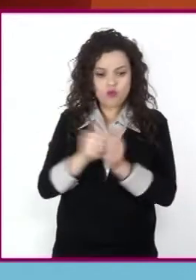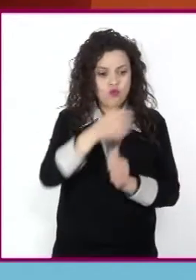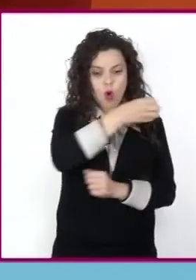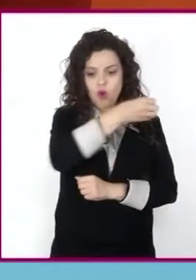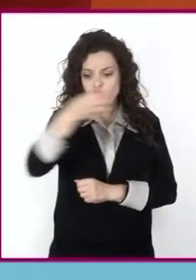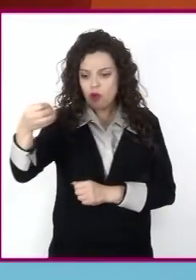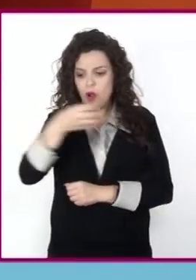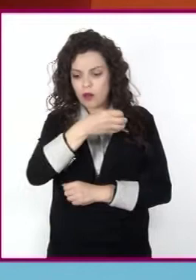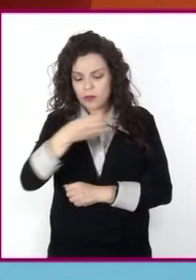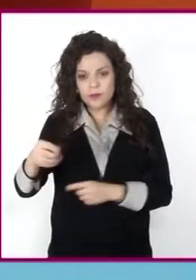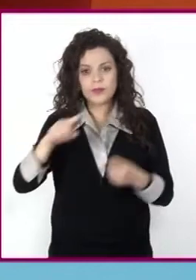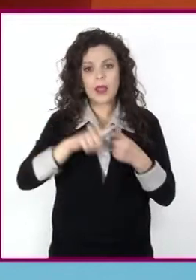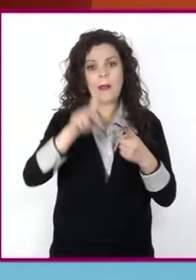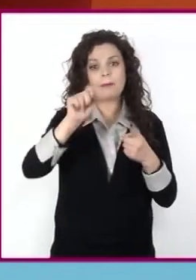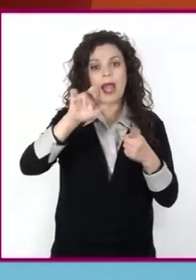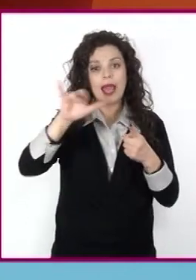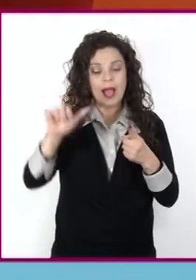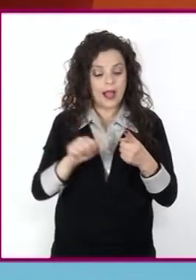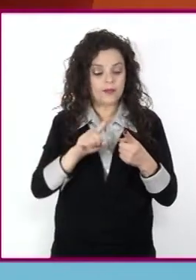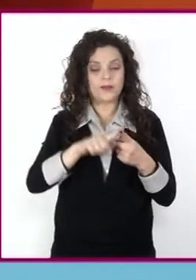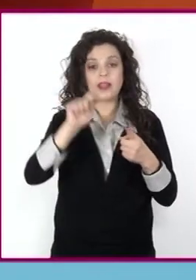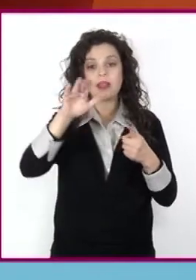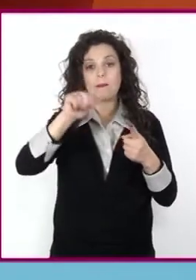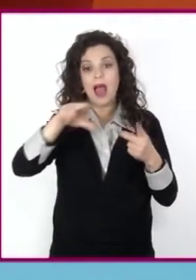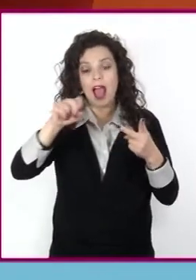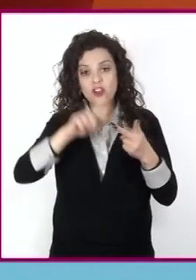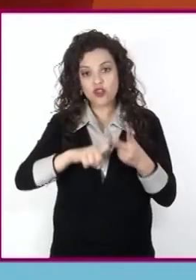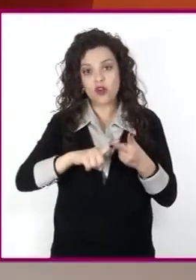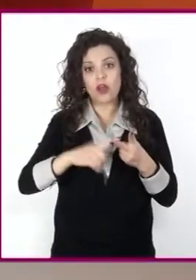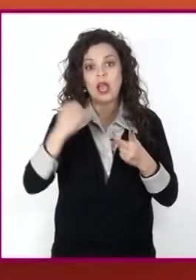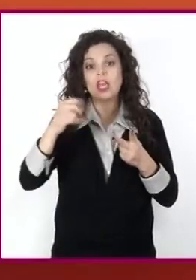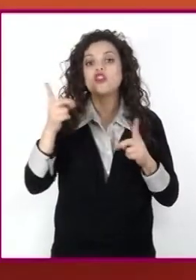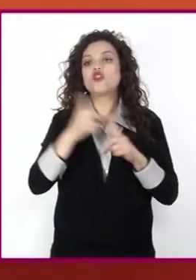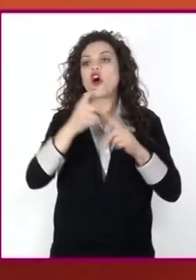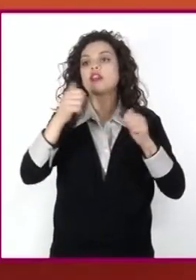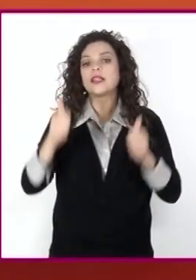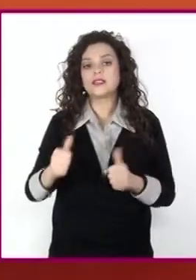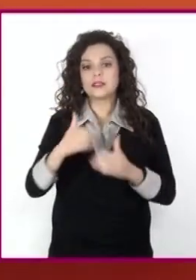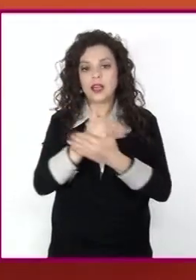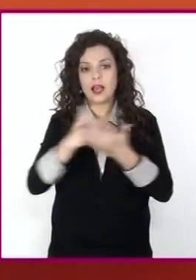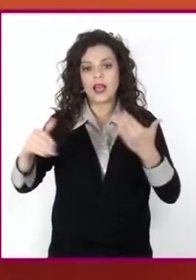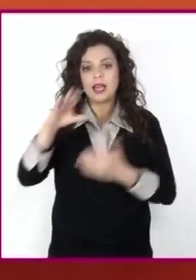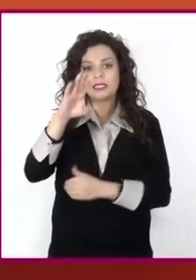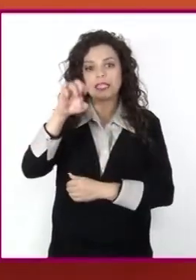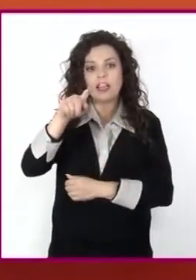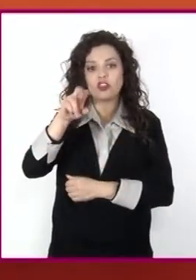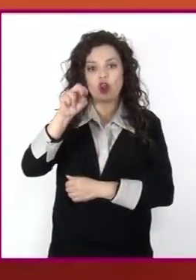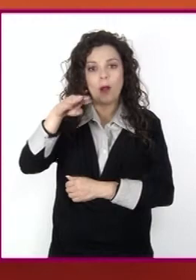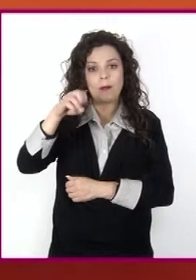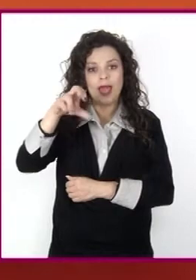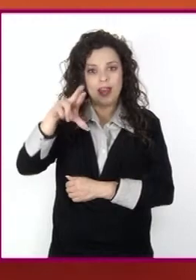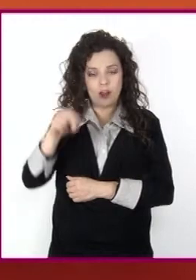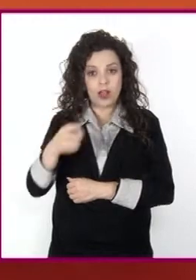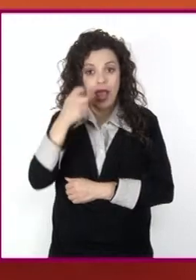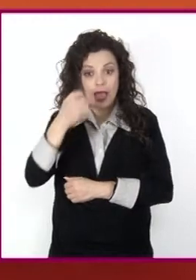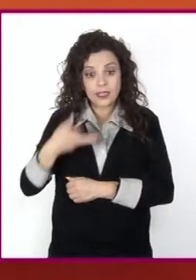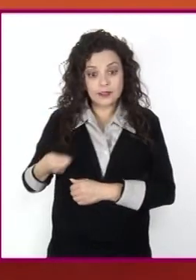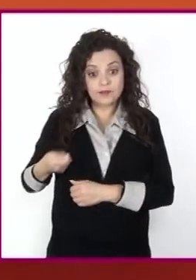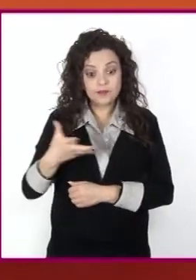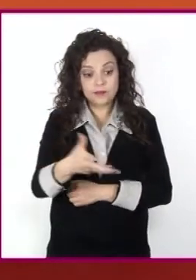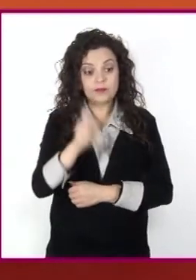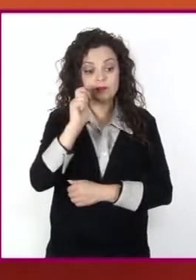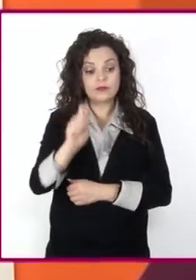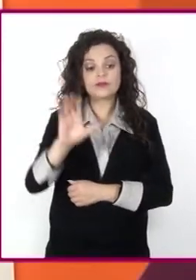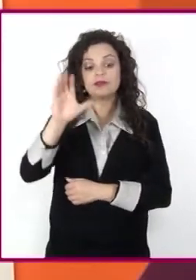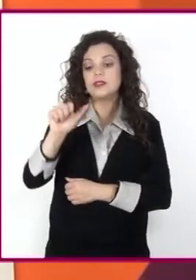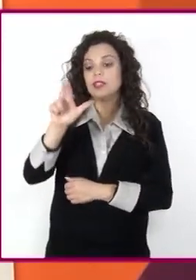por tamaño y considerando la ubicación del centrómero. A esta representación gráfica se le denominó